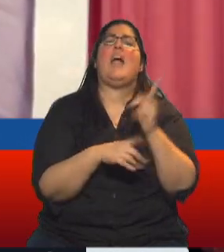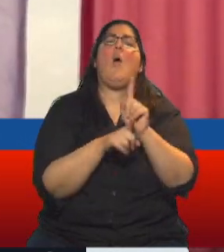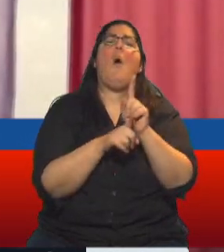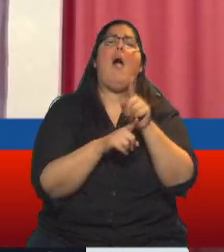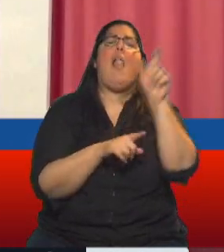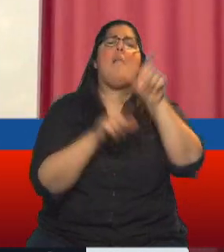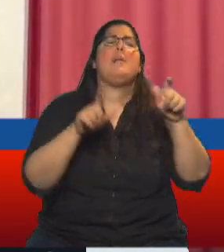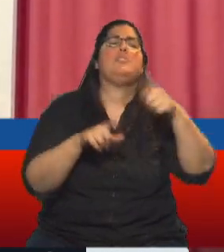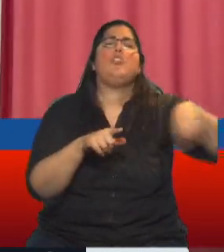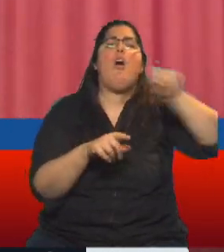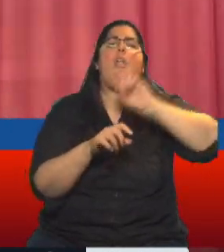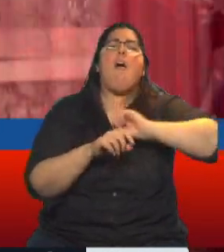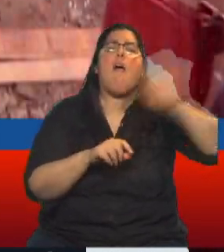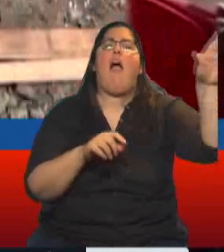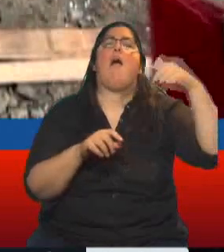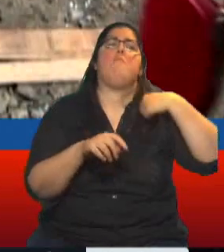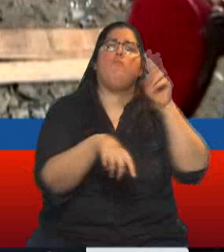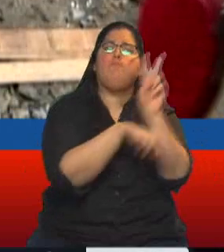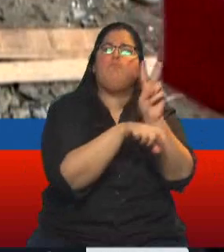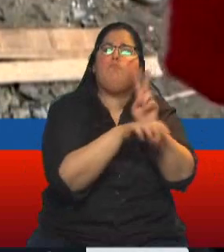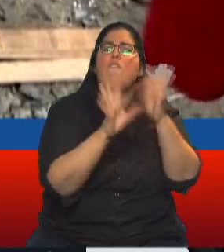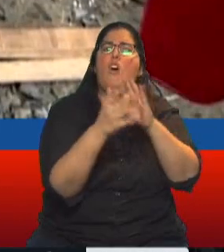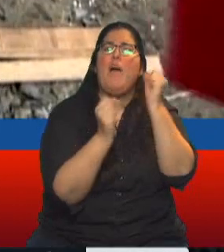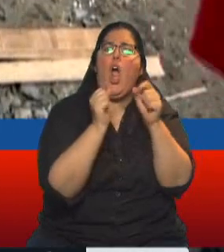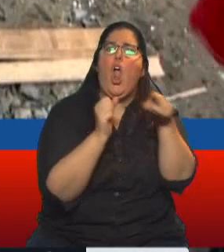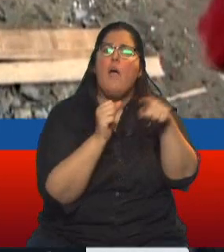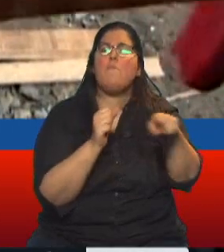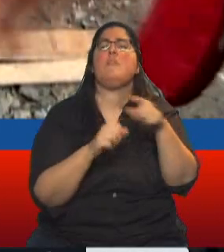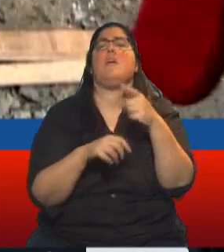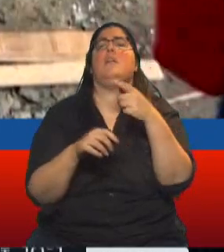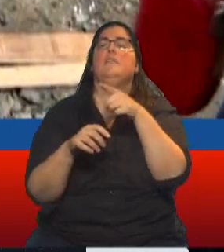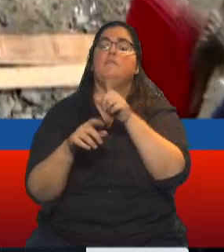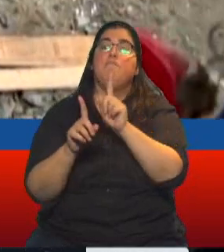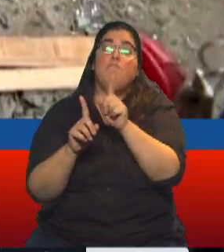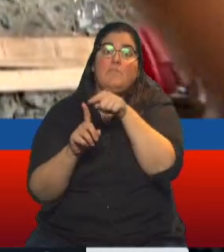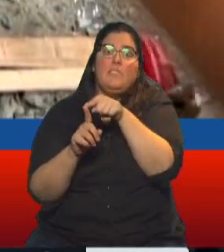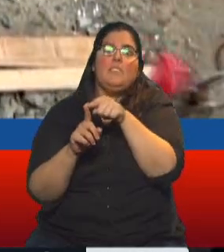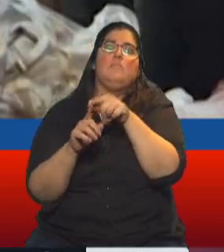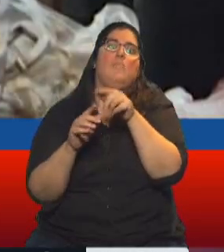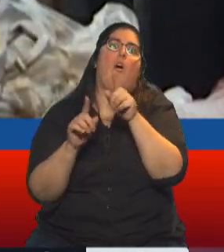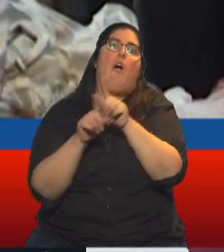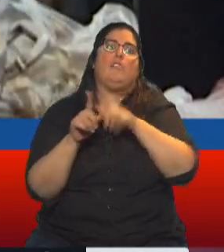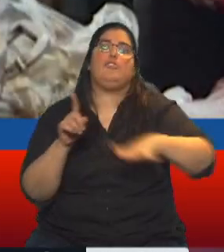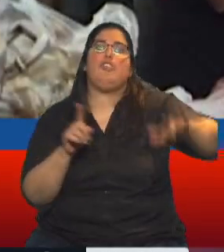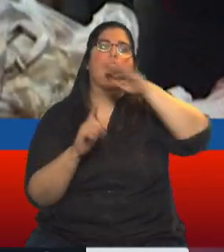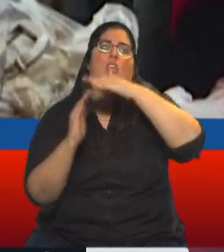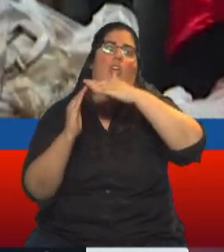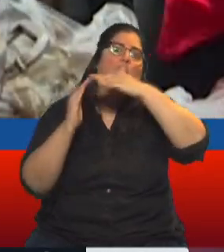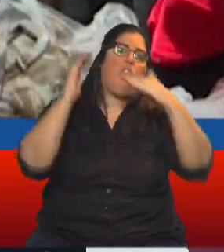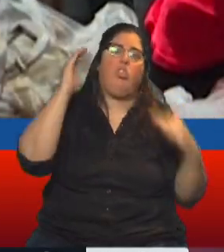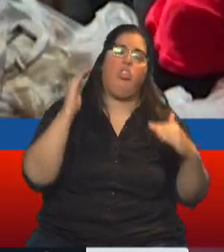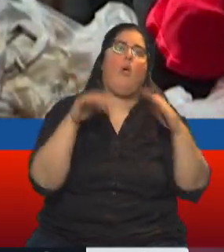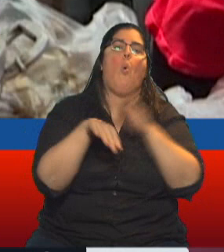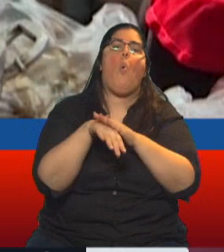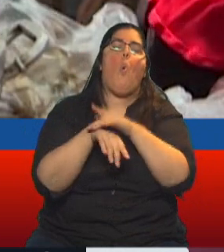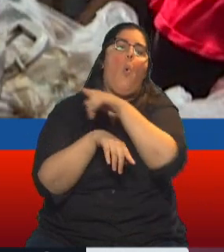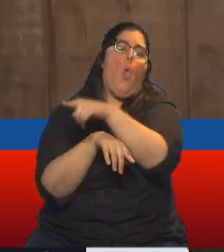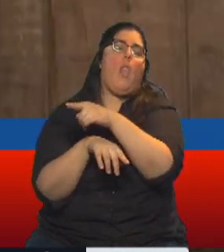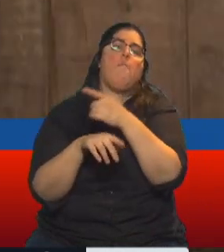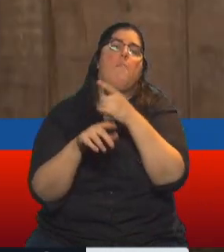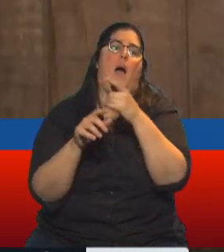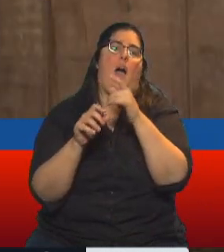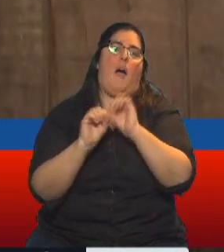modelo macroeconómico liberal vigente en las últimas 3 décadas, responsable de la endémica desigualdad social que sufre Perú, agravada por